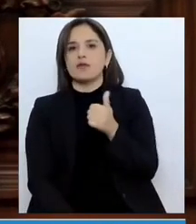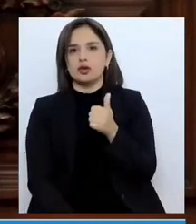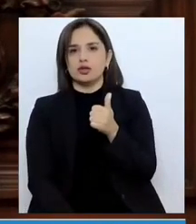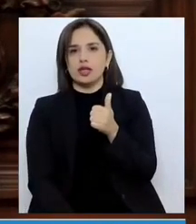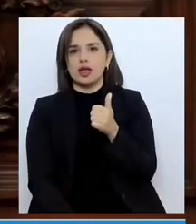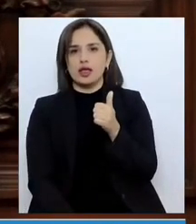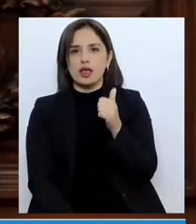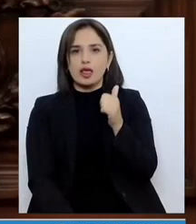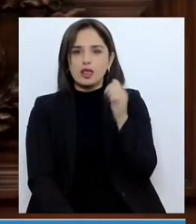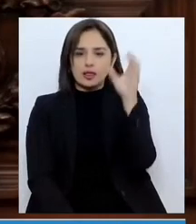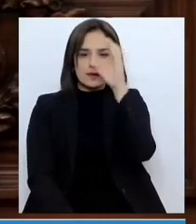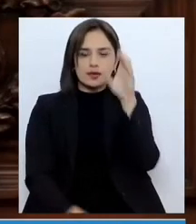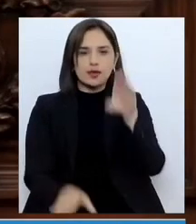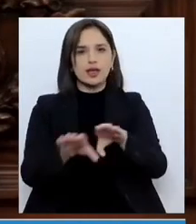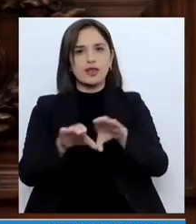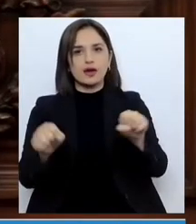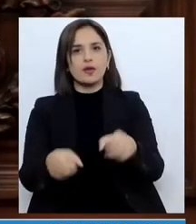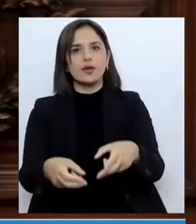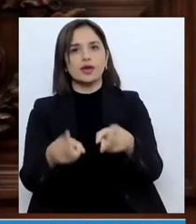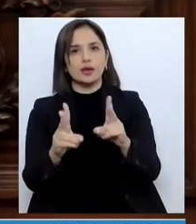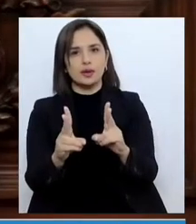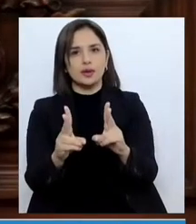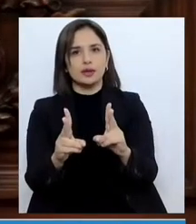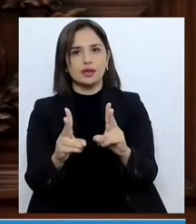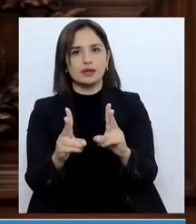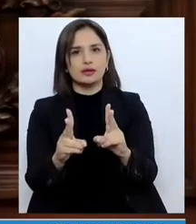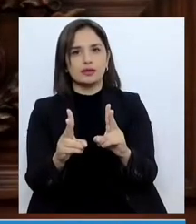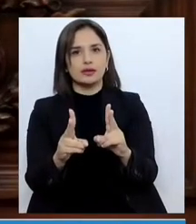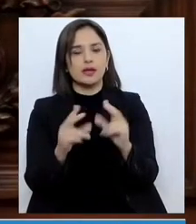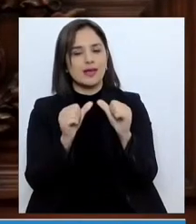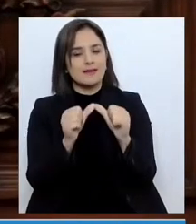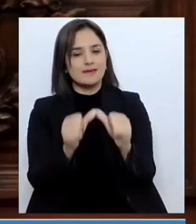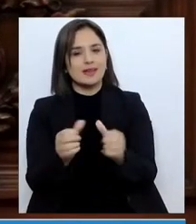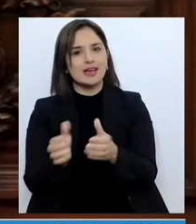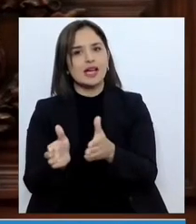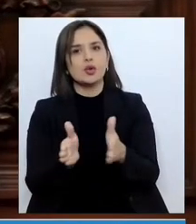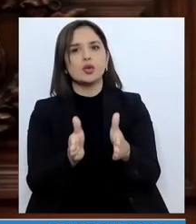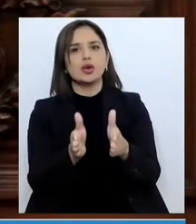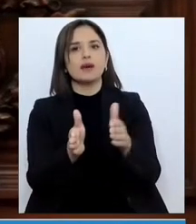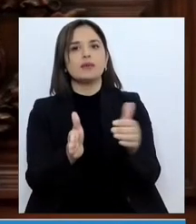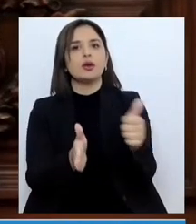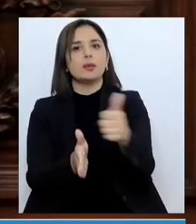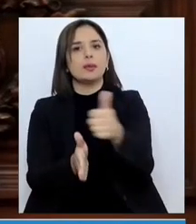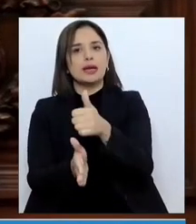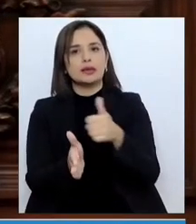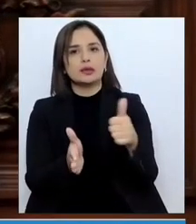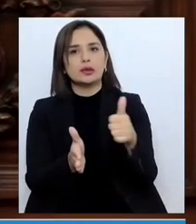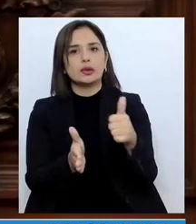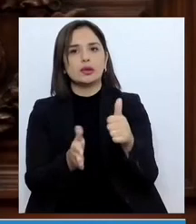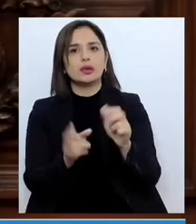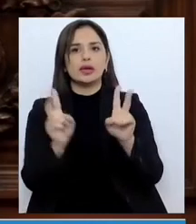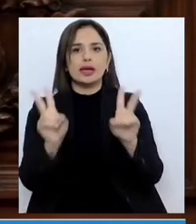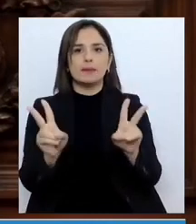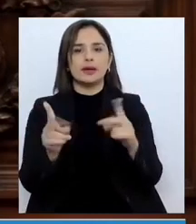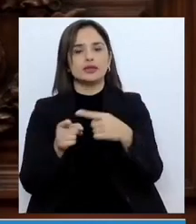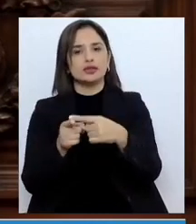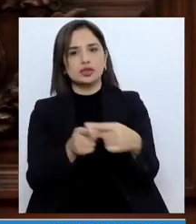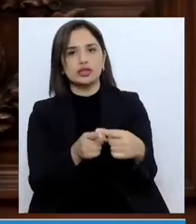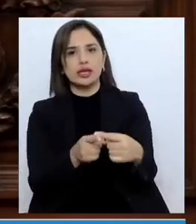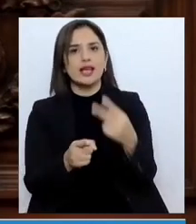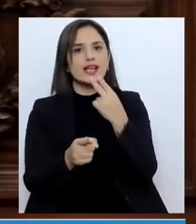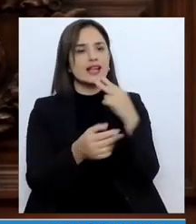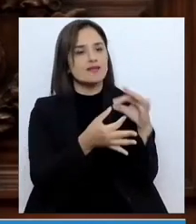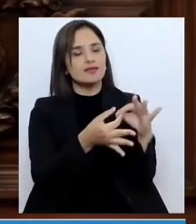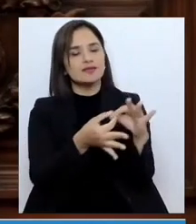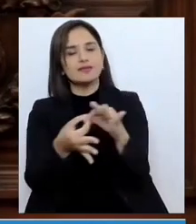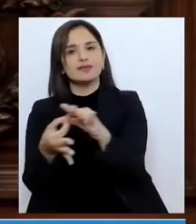de acuerdos que permitan, en esencia, establecer un camino común: la paz social, la vida en armonía, el respeto a la